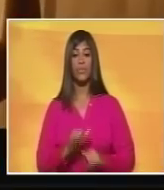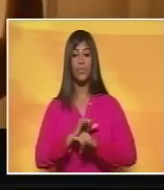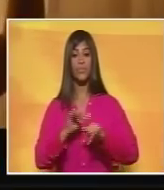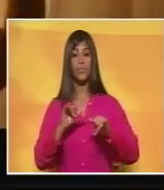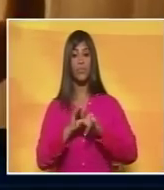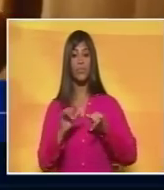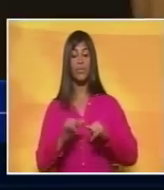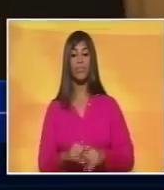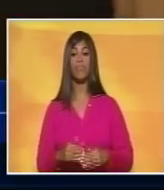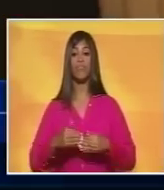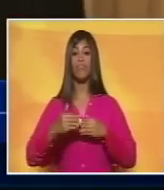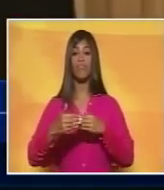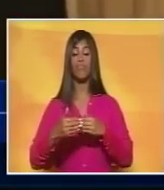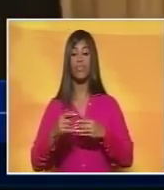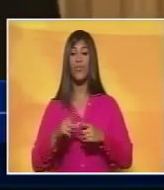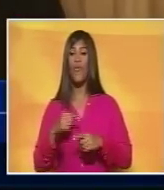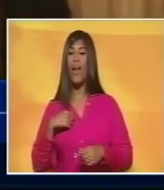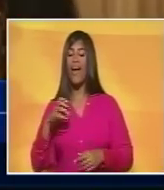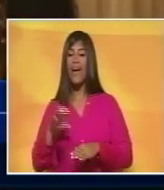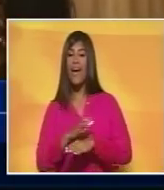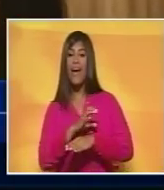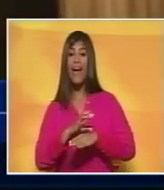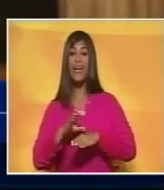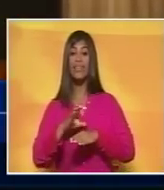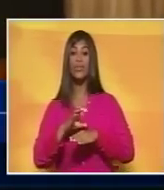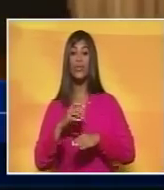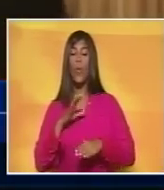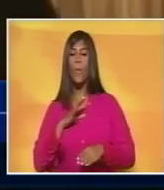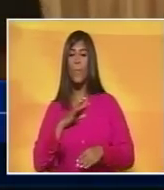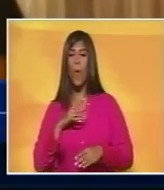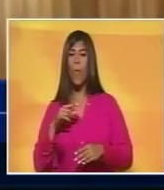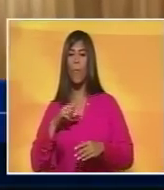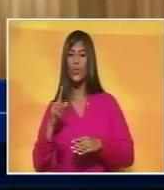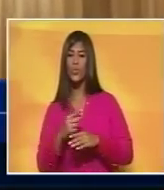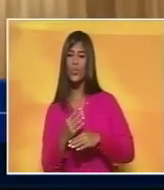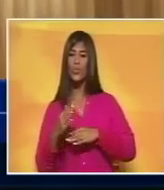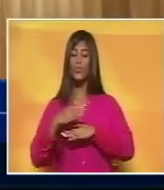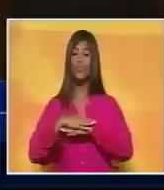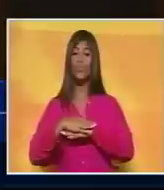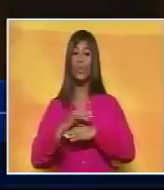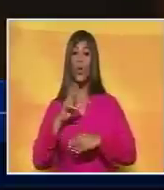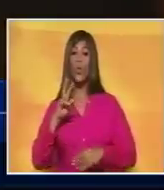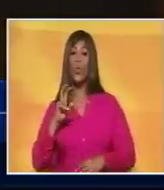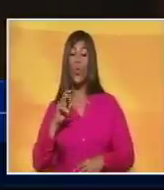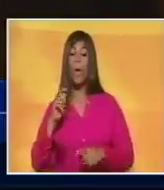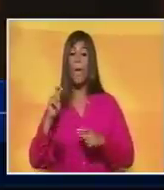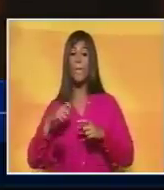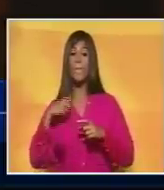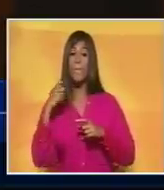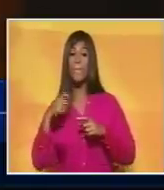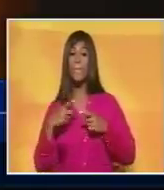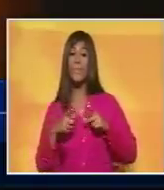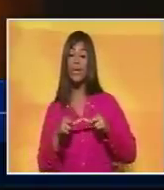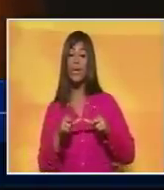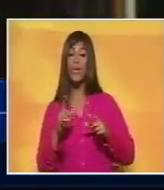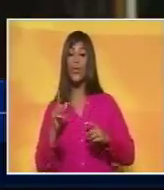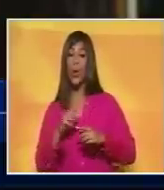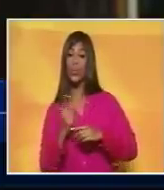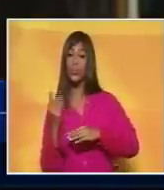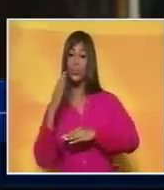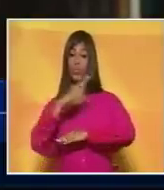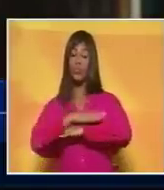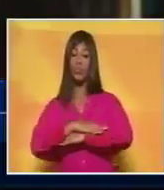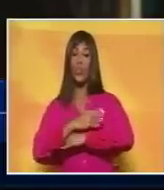Cerramos con el adelanto de la versión latina de Un Mundo Ideal. El éxito de la nueva película de Aladdin ha